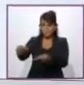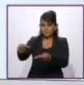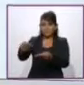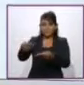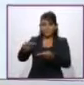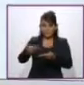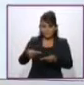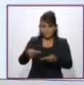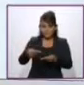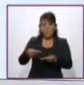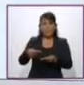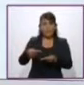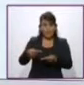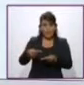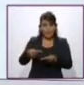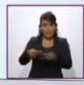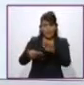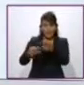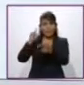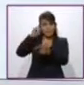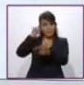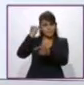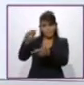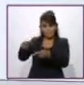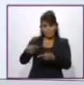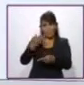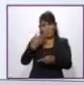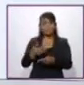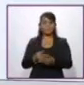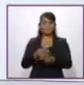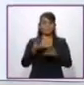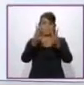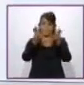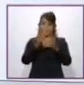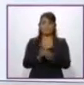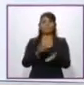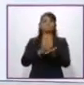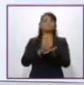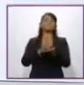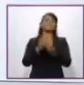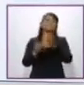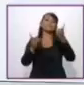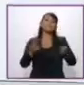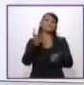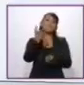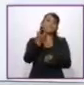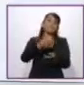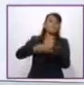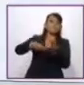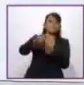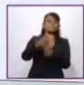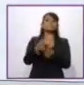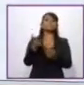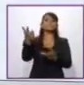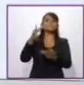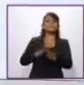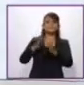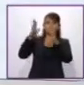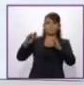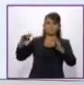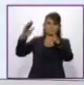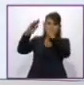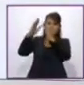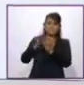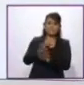persona indígena del Estado. Y es la siguiente. En materia de desarrollo económico, ¿qué hará para que la zona indígena queretana tenga un desarrollo para